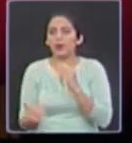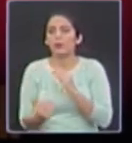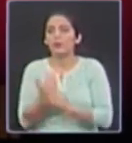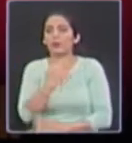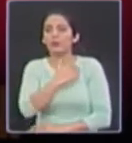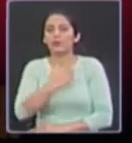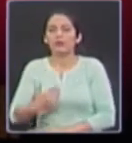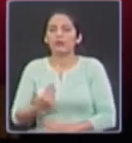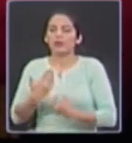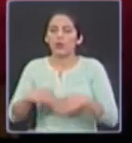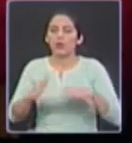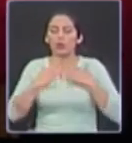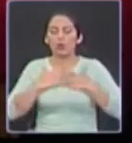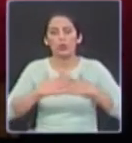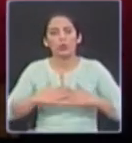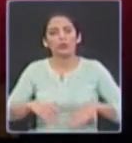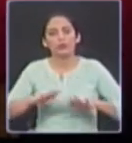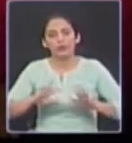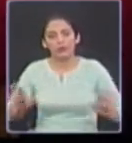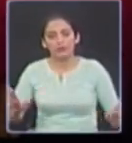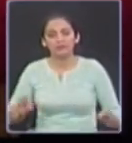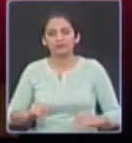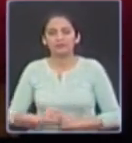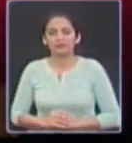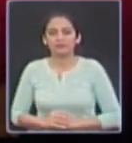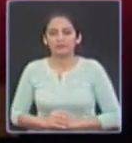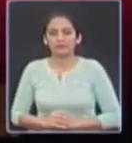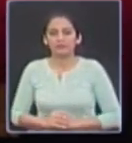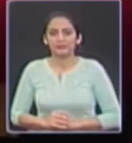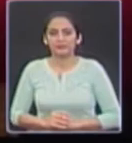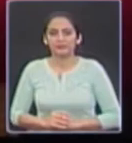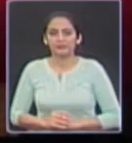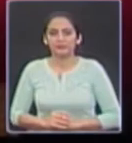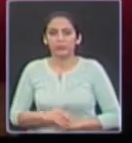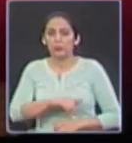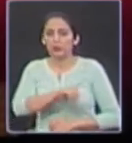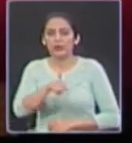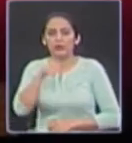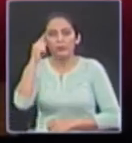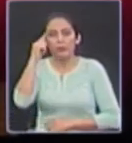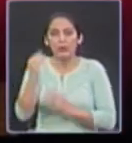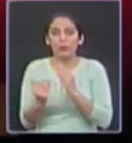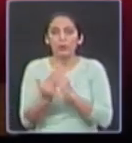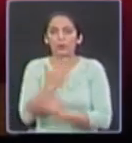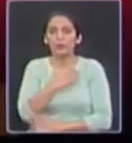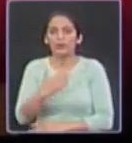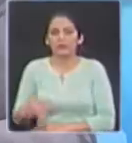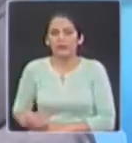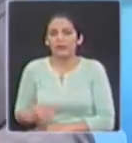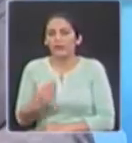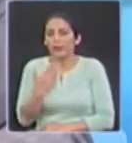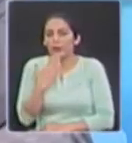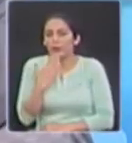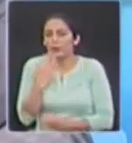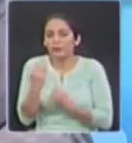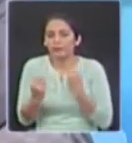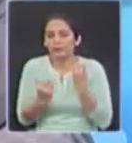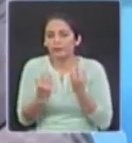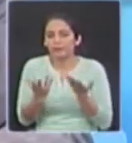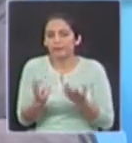esa inseguridad que se tiene en la parte política. ¿Qué es lo que se espera del nuevo gobernante? Justamente, ahí los temas que se deben